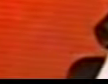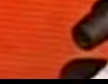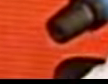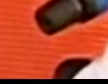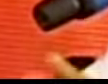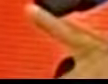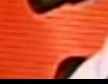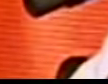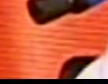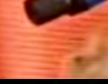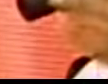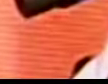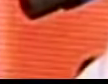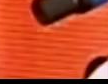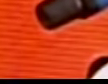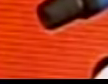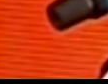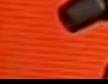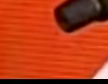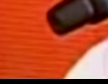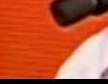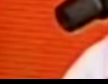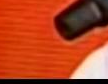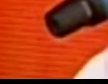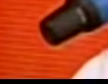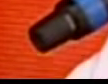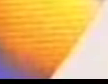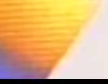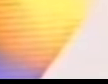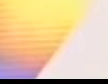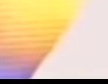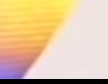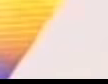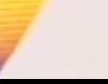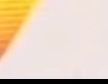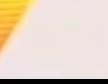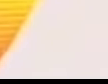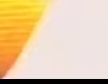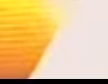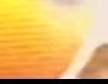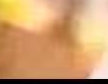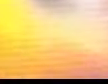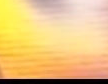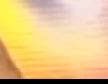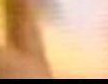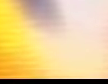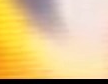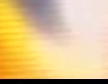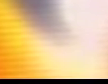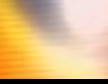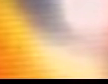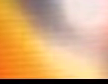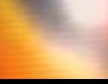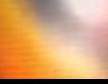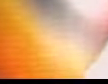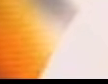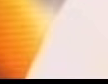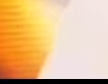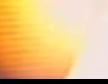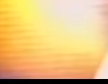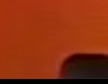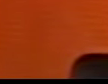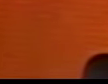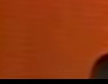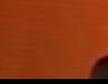kan. Ha cambiado algo de su utensilio, de la indumentaria suya, ¿no? El reloj, presidente, el reloj no ha venido con el